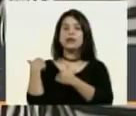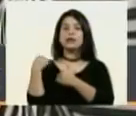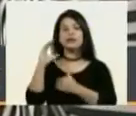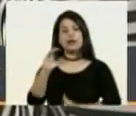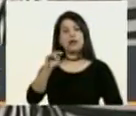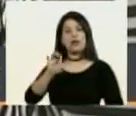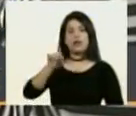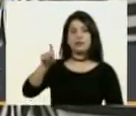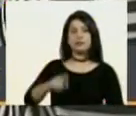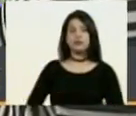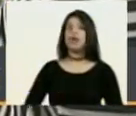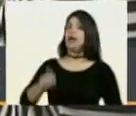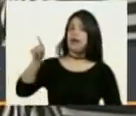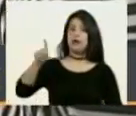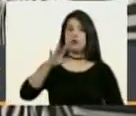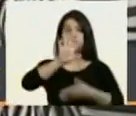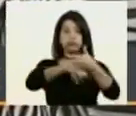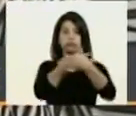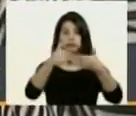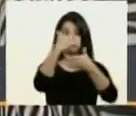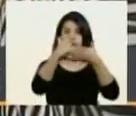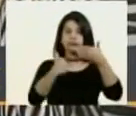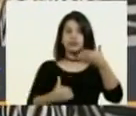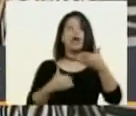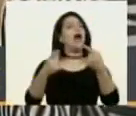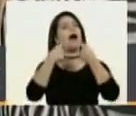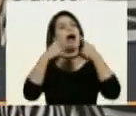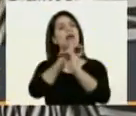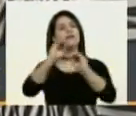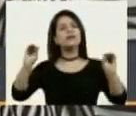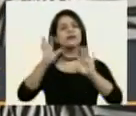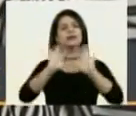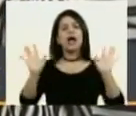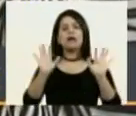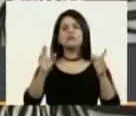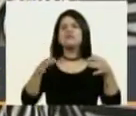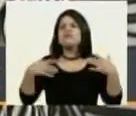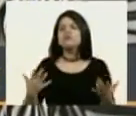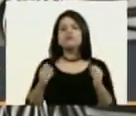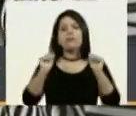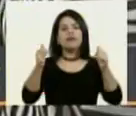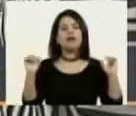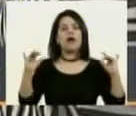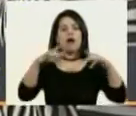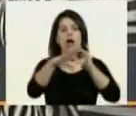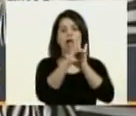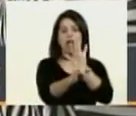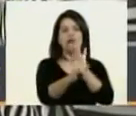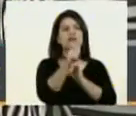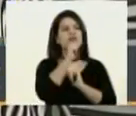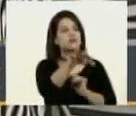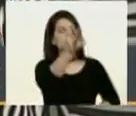organismo electoral hace su cronograma, anuncia ya de una vez la Asamblea Nacional Constituyente, convoca para que la gente